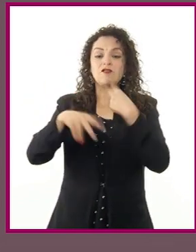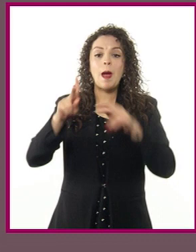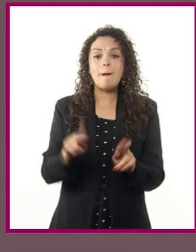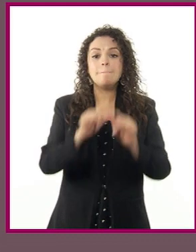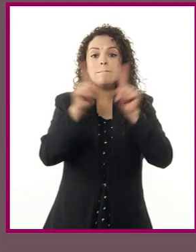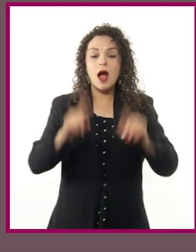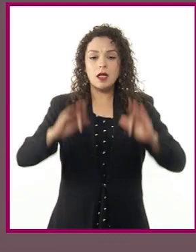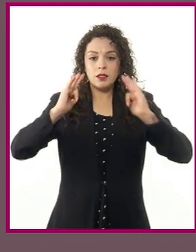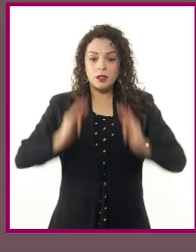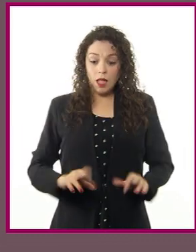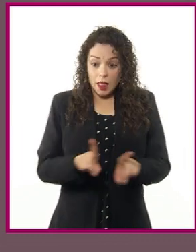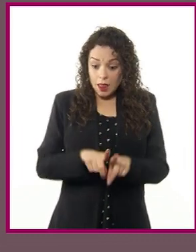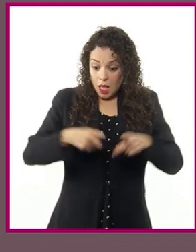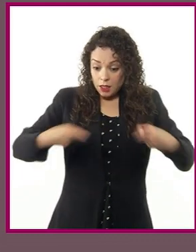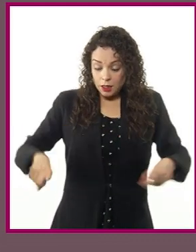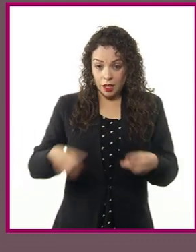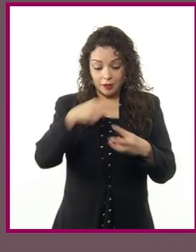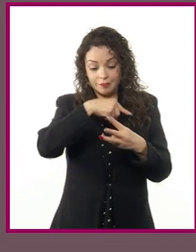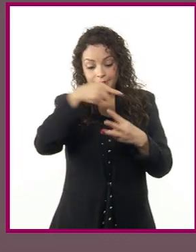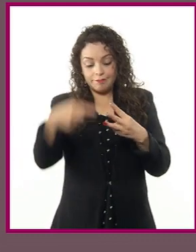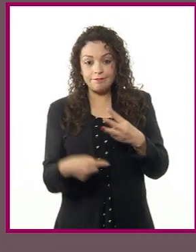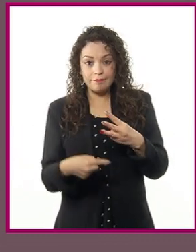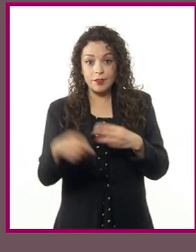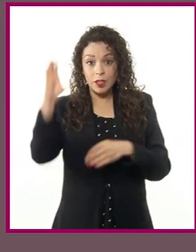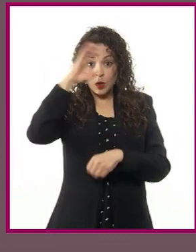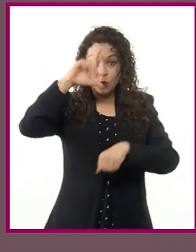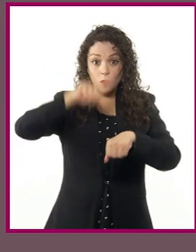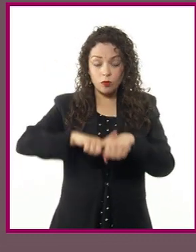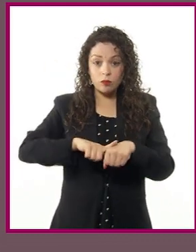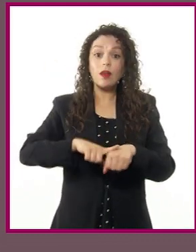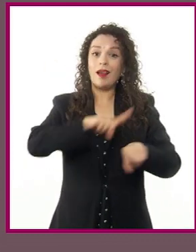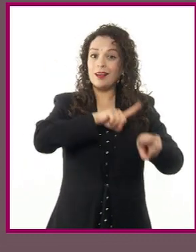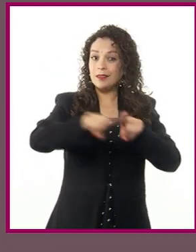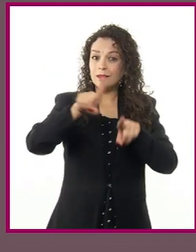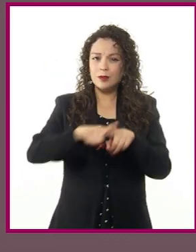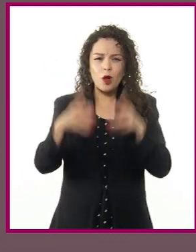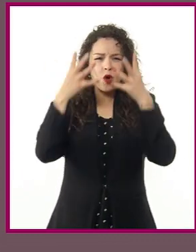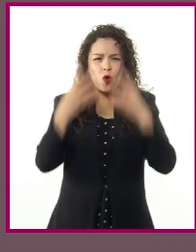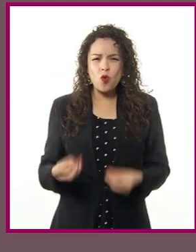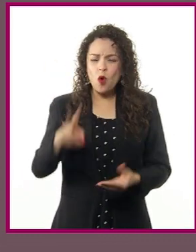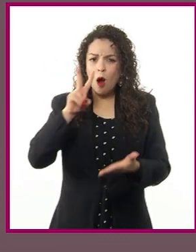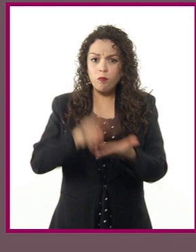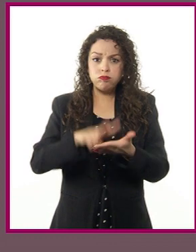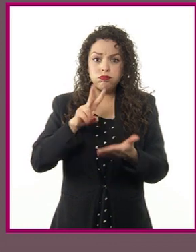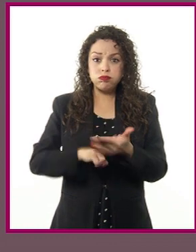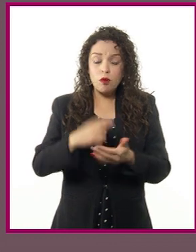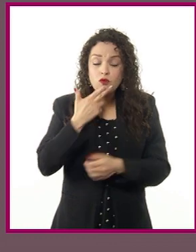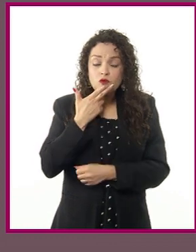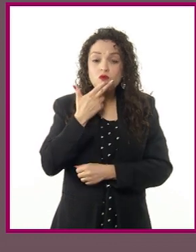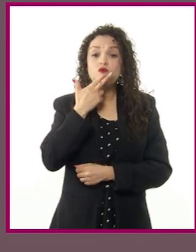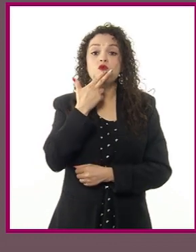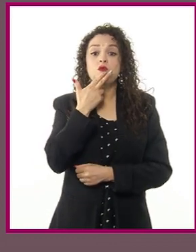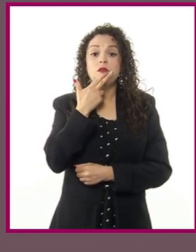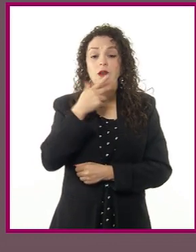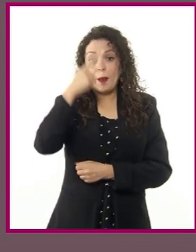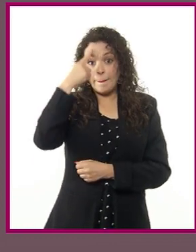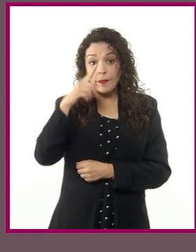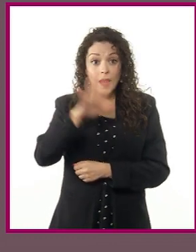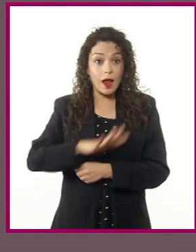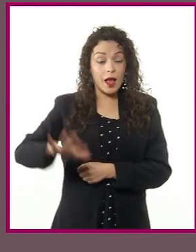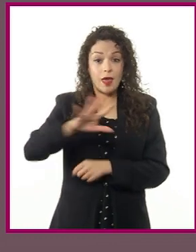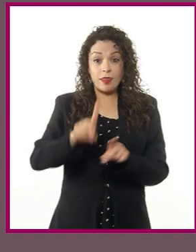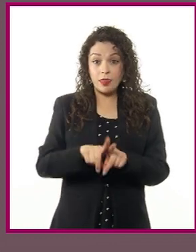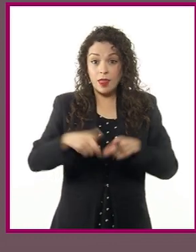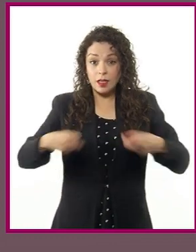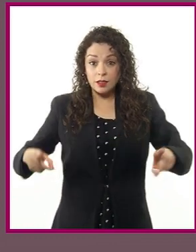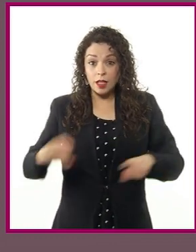y el desarrollo. Y es que la cultura, en su rica diversidad, posee un valor intrínseco, tanto para el desarrollo como